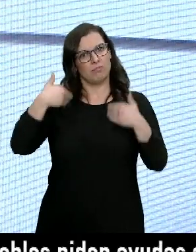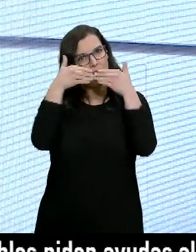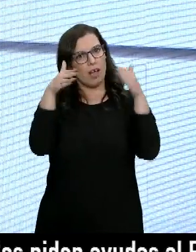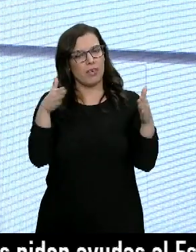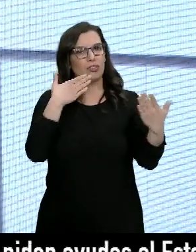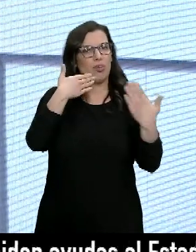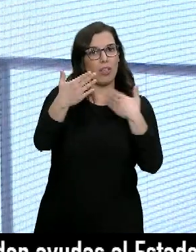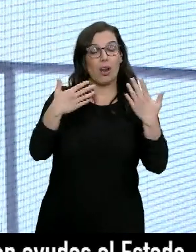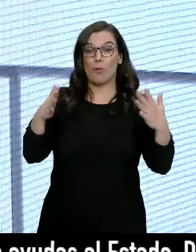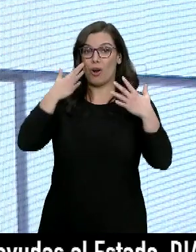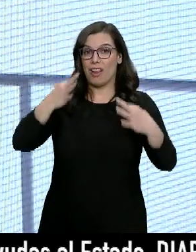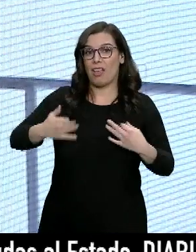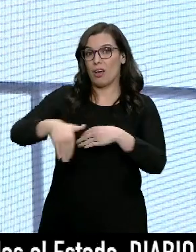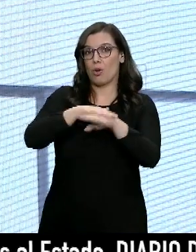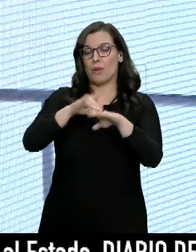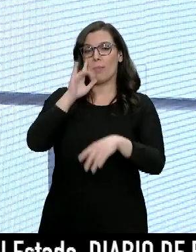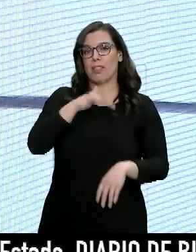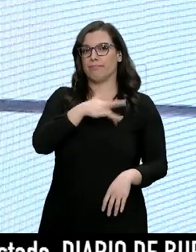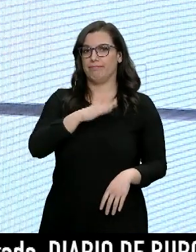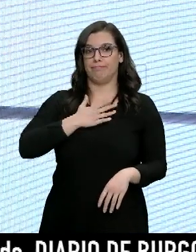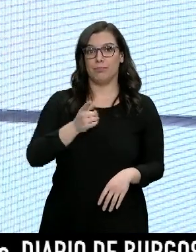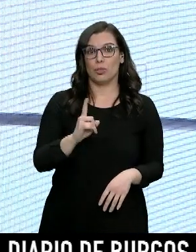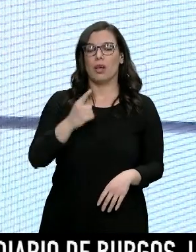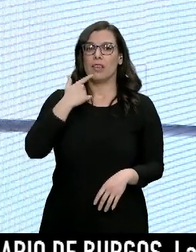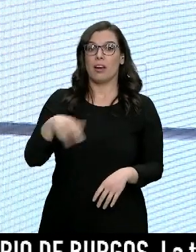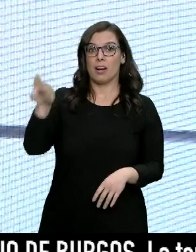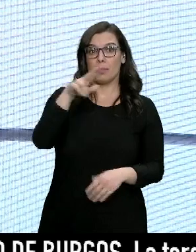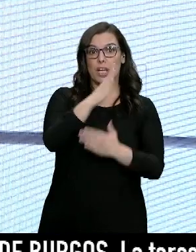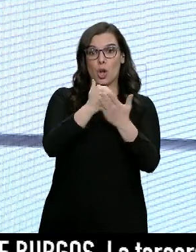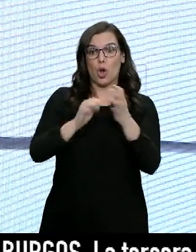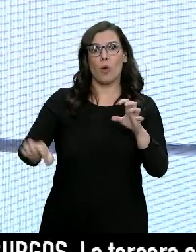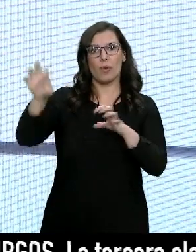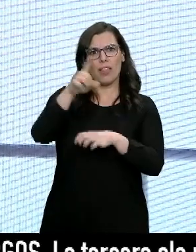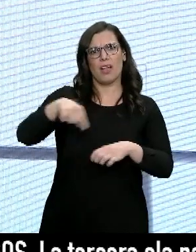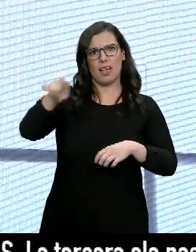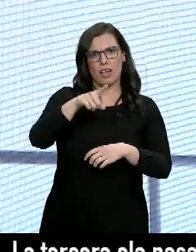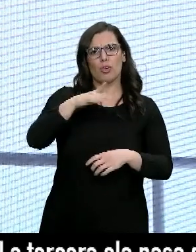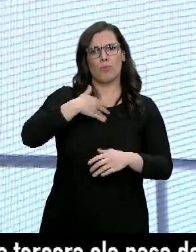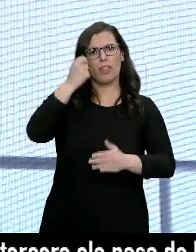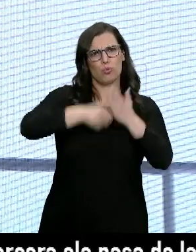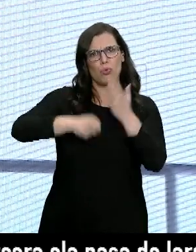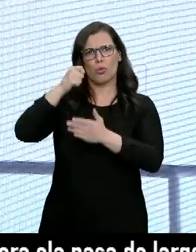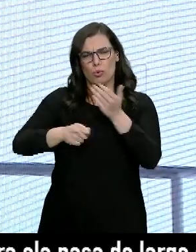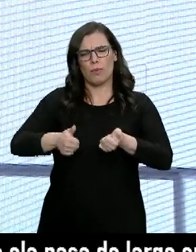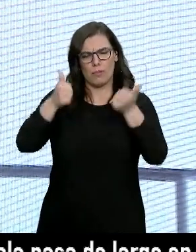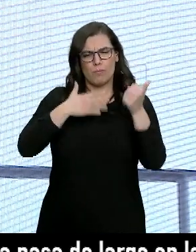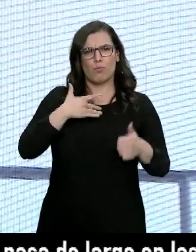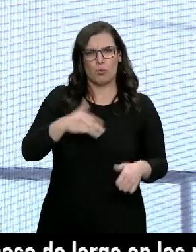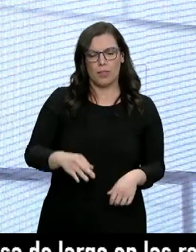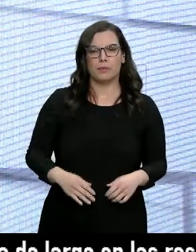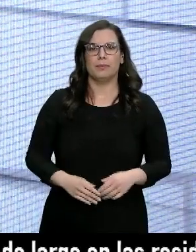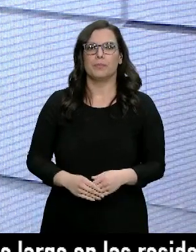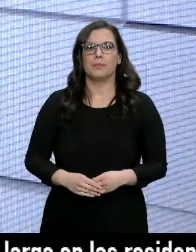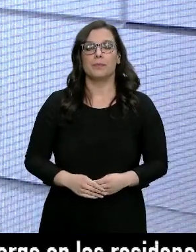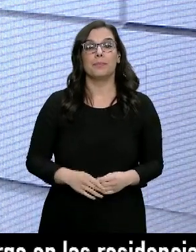Gobierno no parece muy dispuesto a ceder e insiste en que las comunidades aún tienen margen para endurecer las restricciones de movilidad. Por cierto,